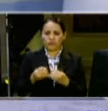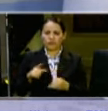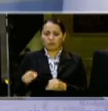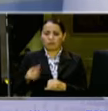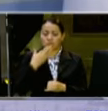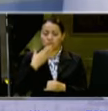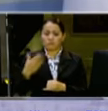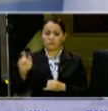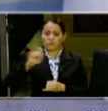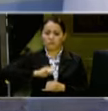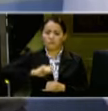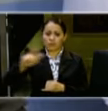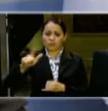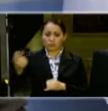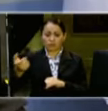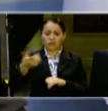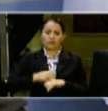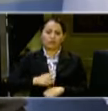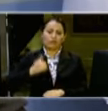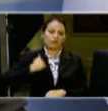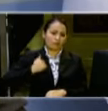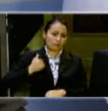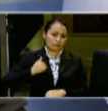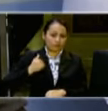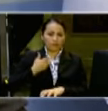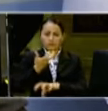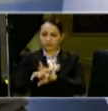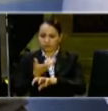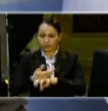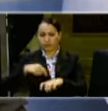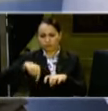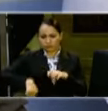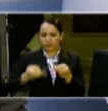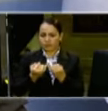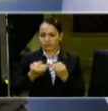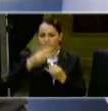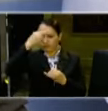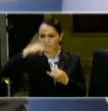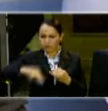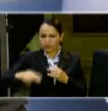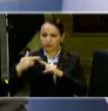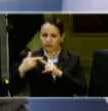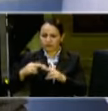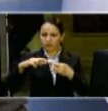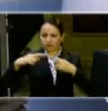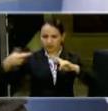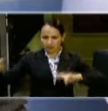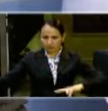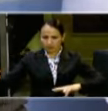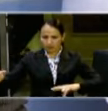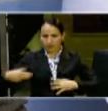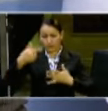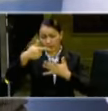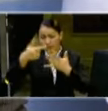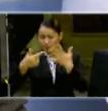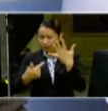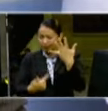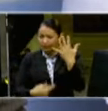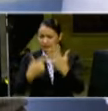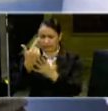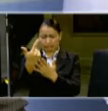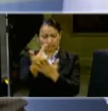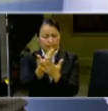de referencia tanto en Canadá como en Estados Unidos y en México para este tipo de relación. Su lista de publicaciones y